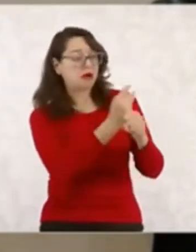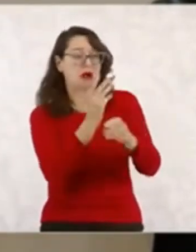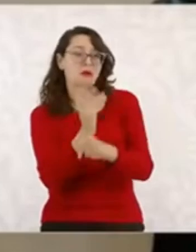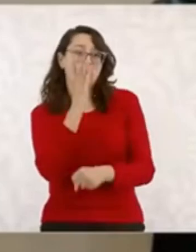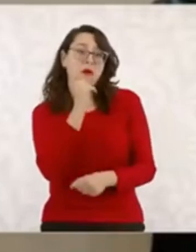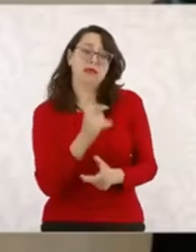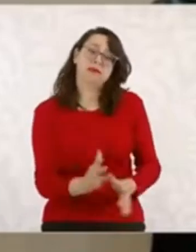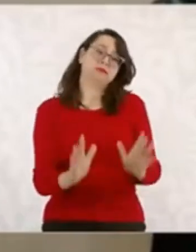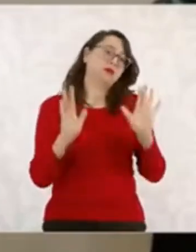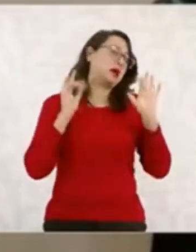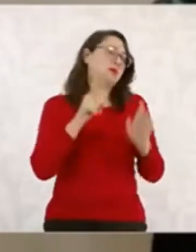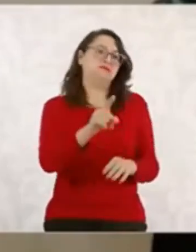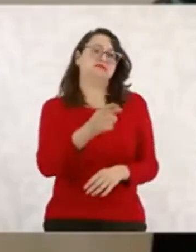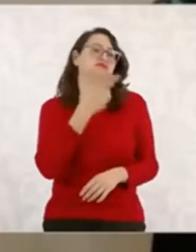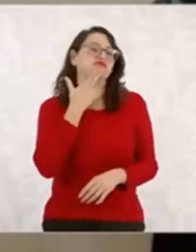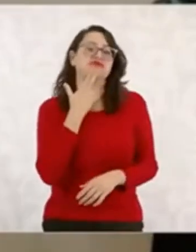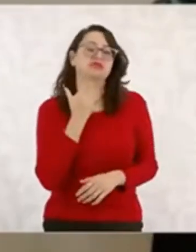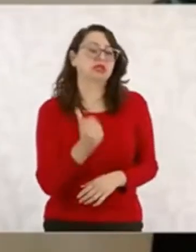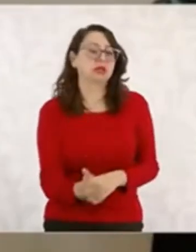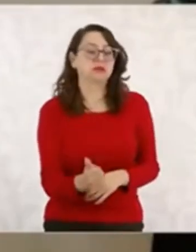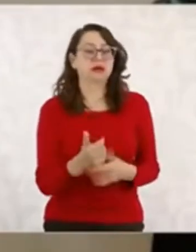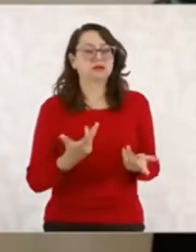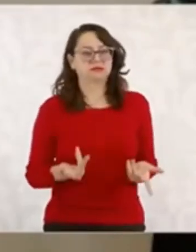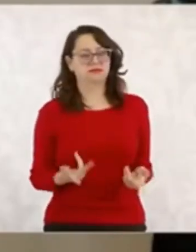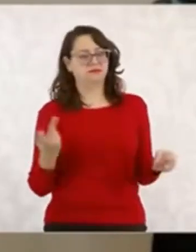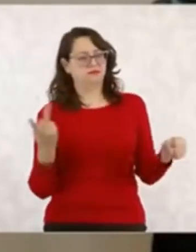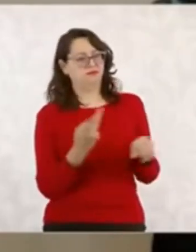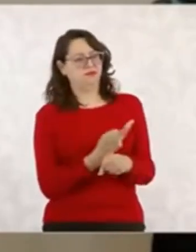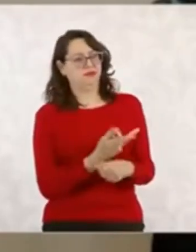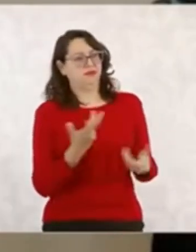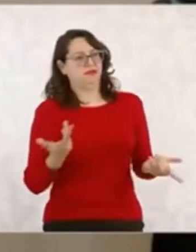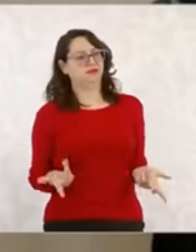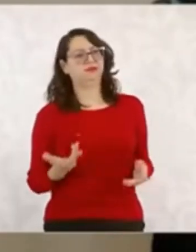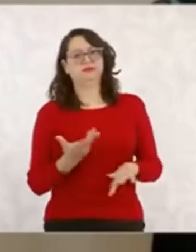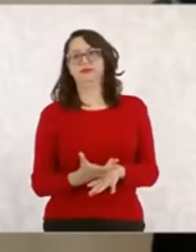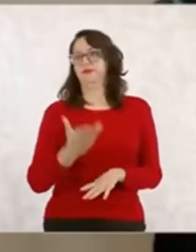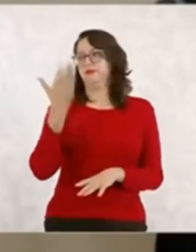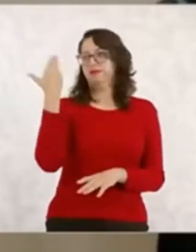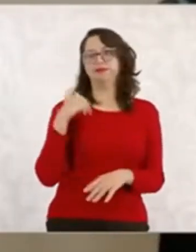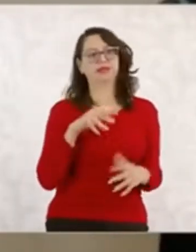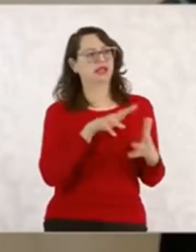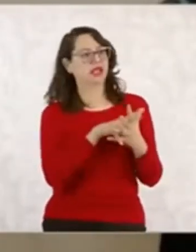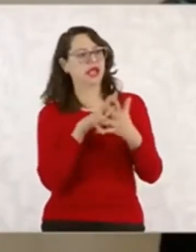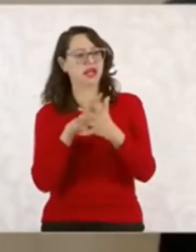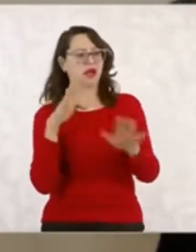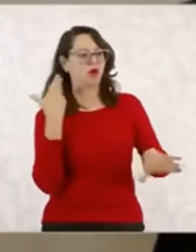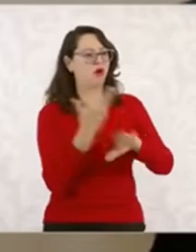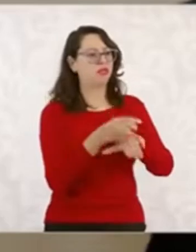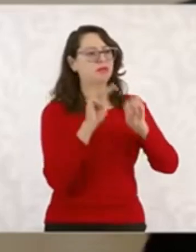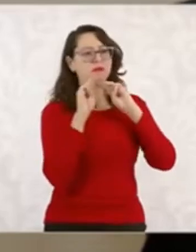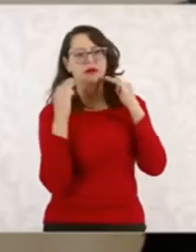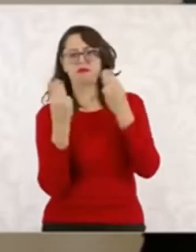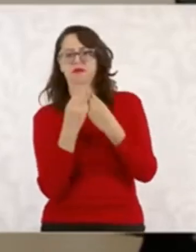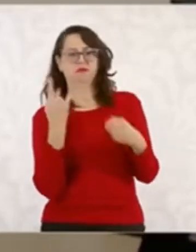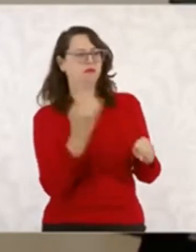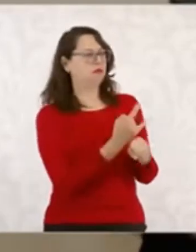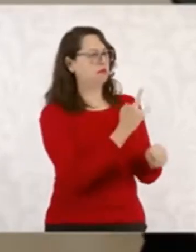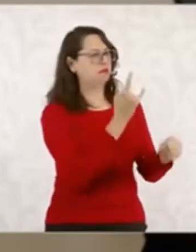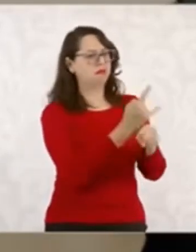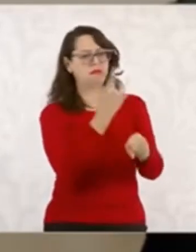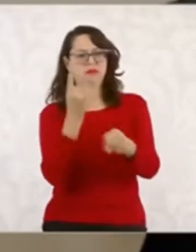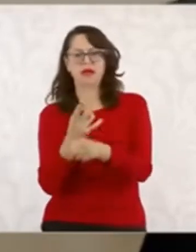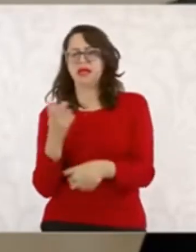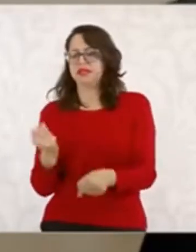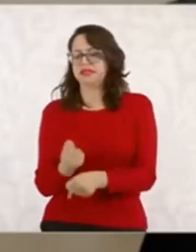calderonismo como si no hubiera existido una guerra fallida, por cierto, una crisis de violencia y un secretario